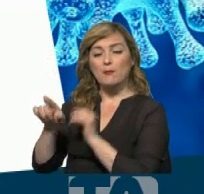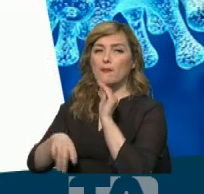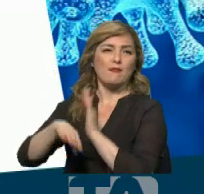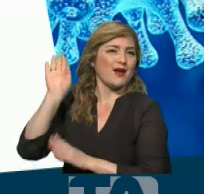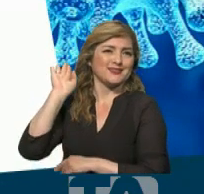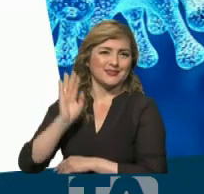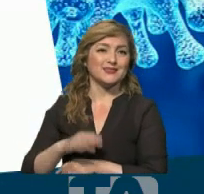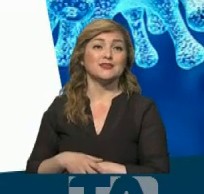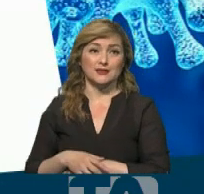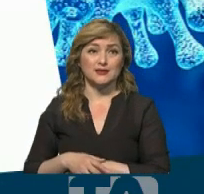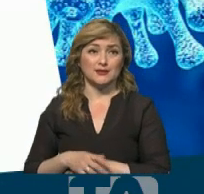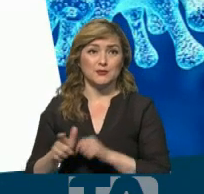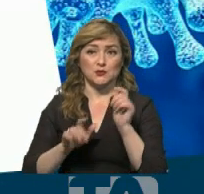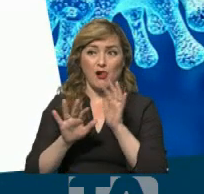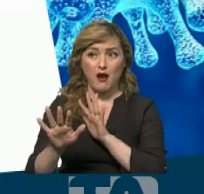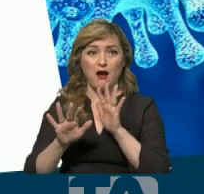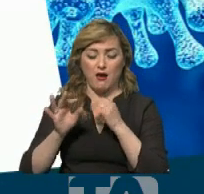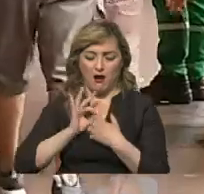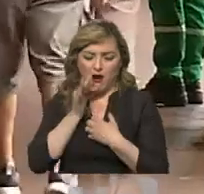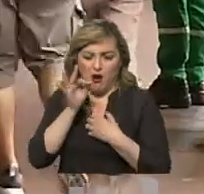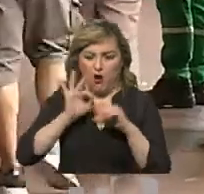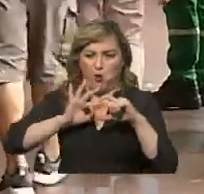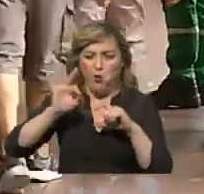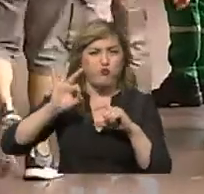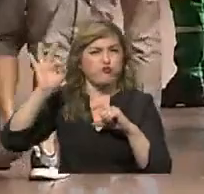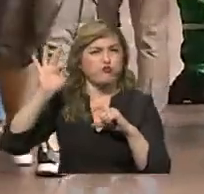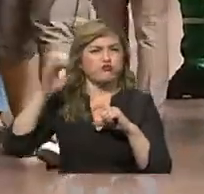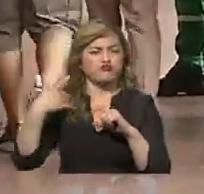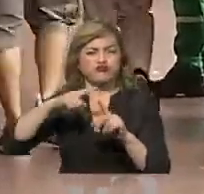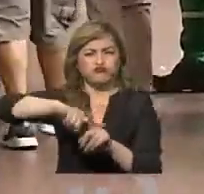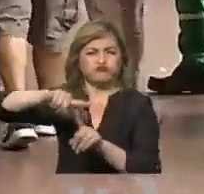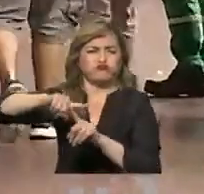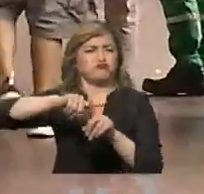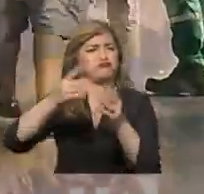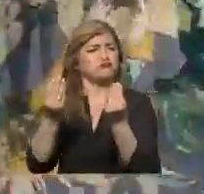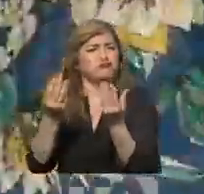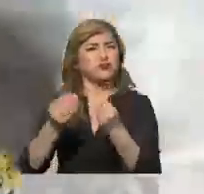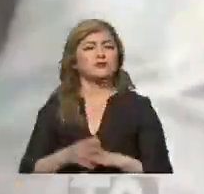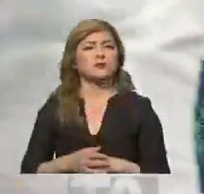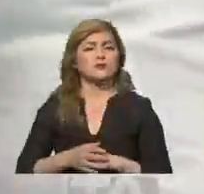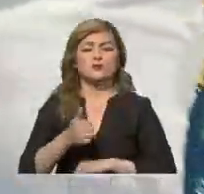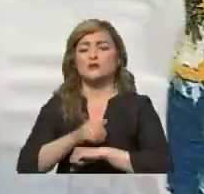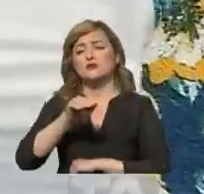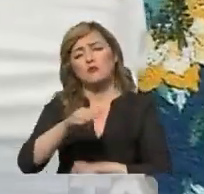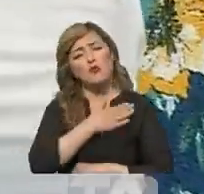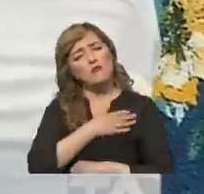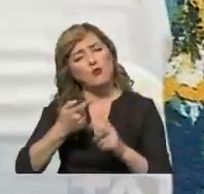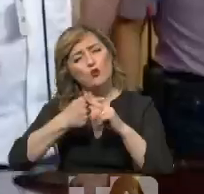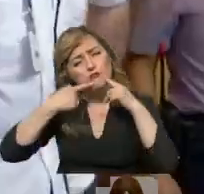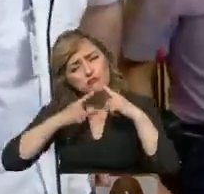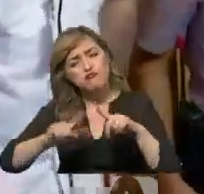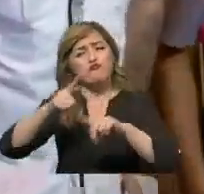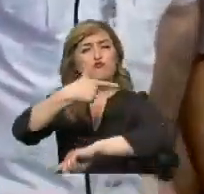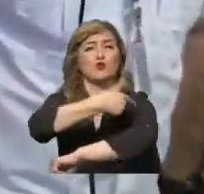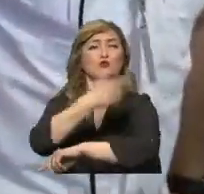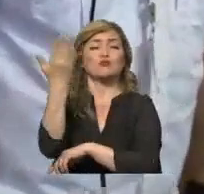presenta el mayor número de aglomeraciones y contagios. De ahí la insistencia por parte de las autoridades para que inicie la vacunación masiva.